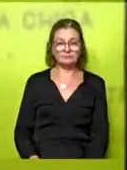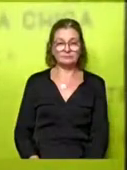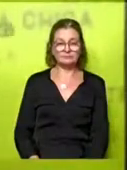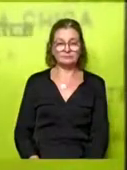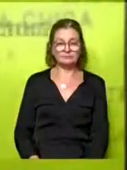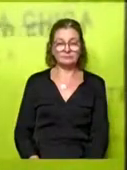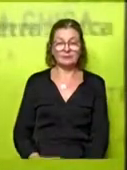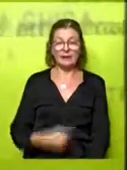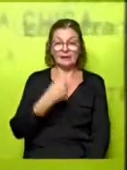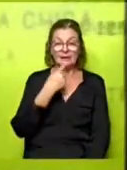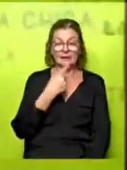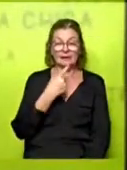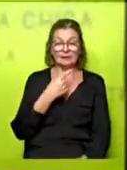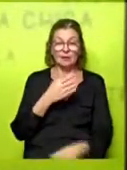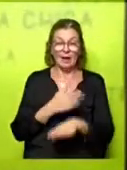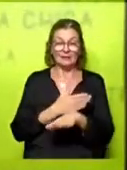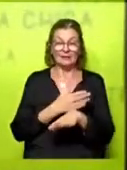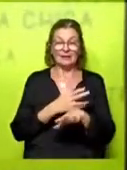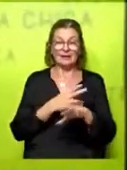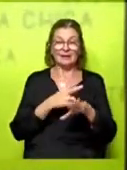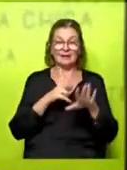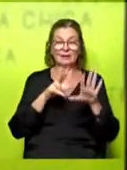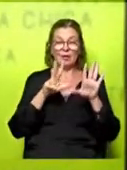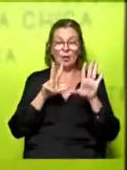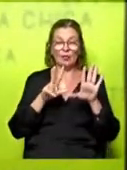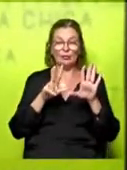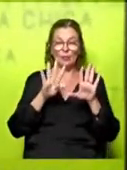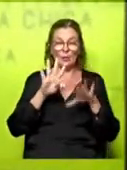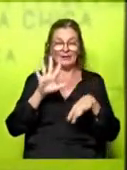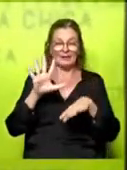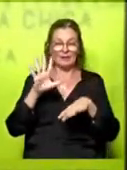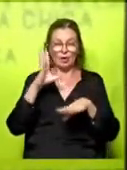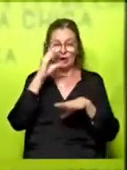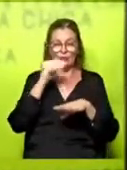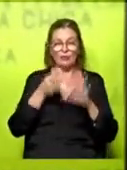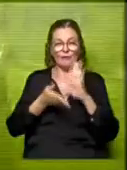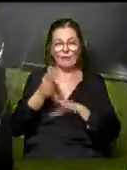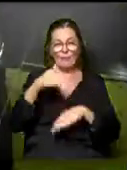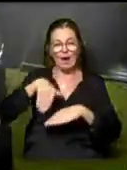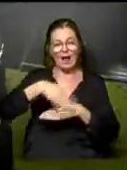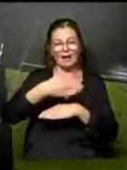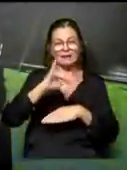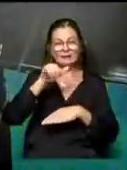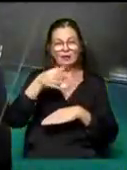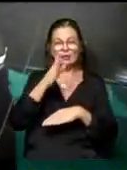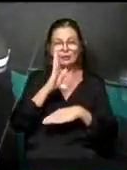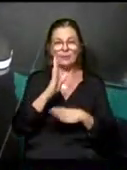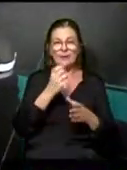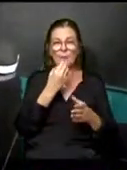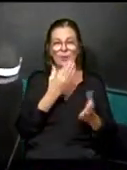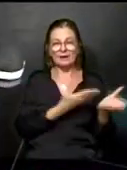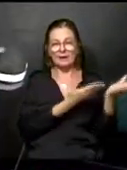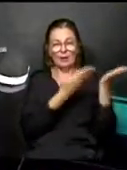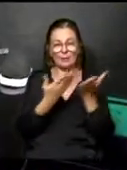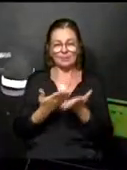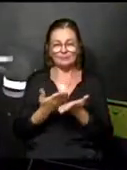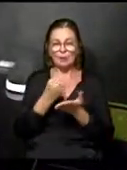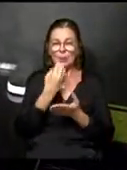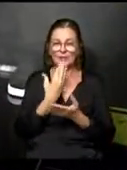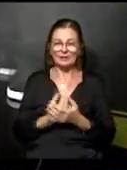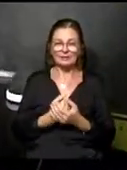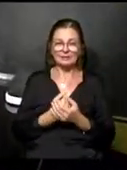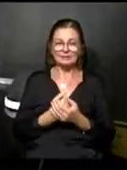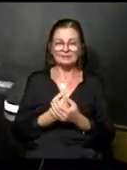Y siendo las 9:15 de la noche, vamos a la calle como siempre con Juan Pablo Rodríguez. JP, buenas, toda tuya, ¿cómo estás?